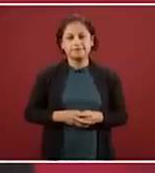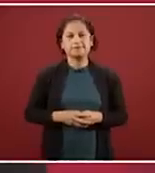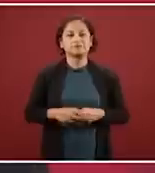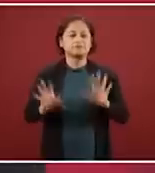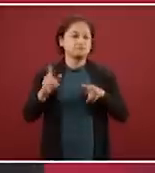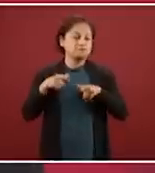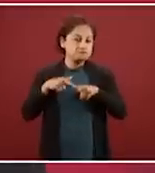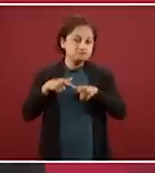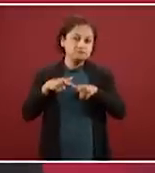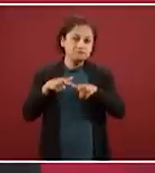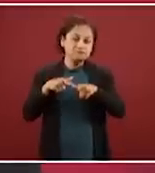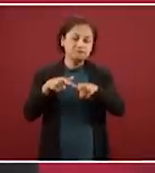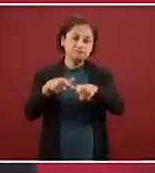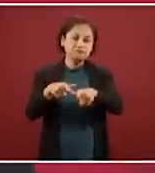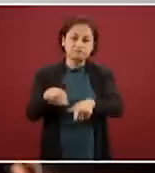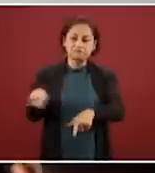se sigue dando baños de pureza,